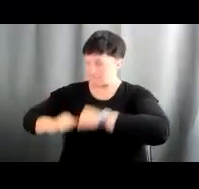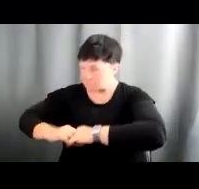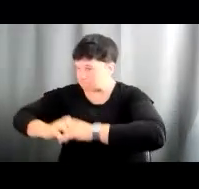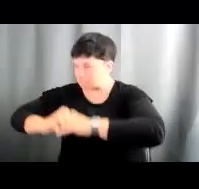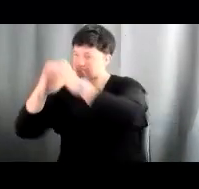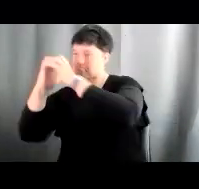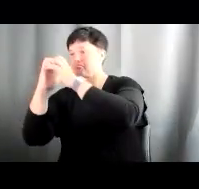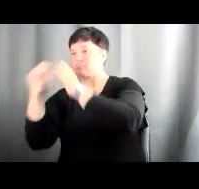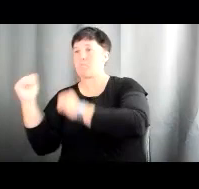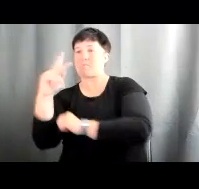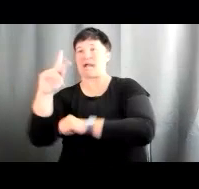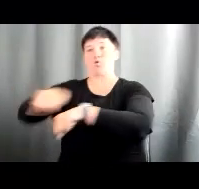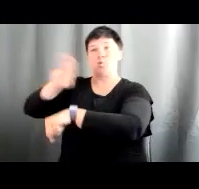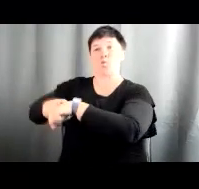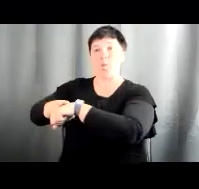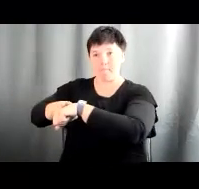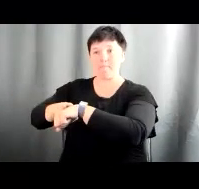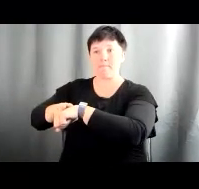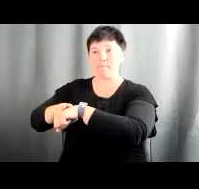normalidad?